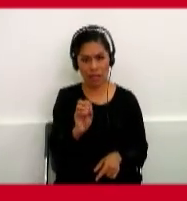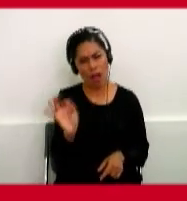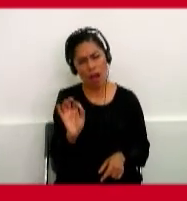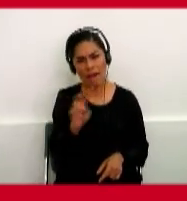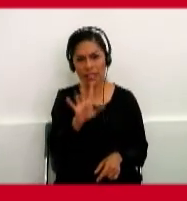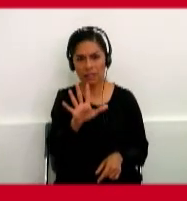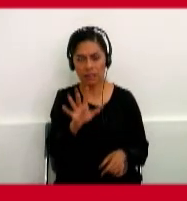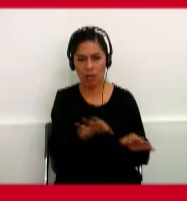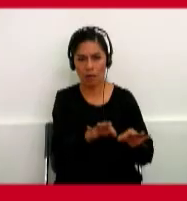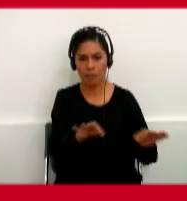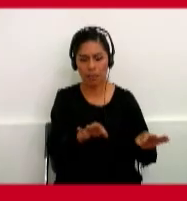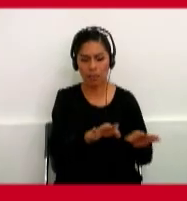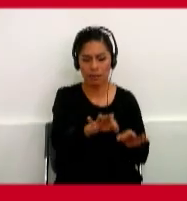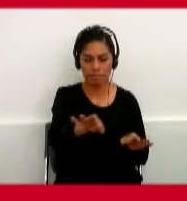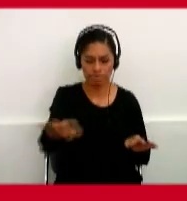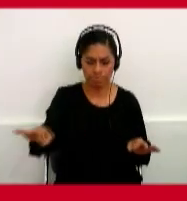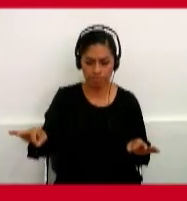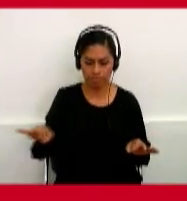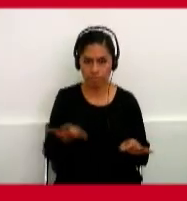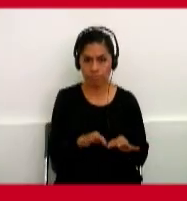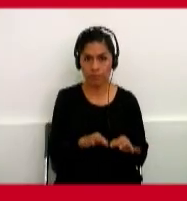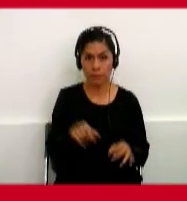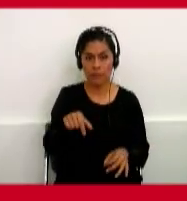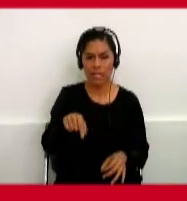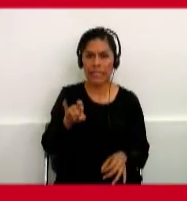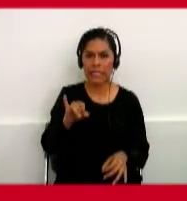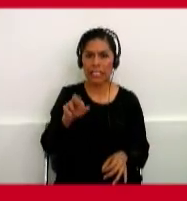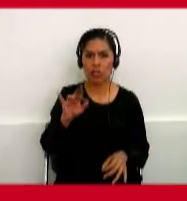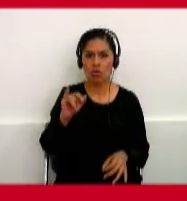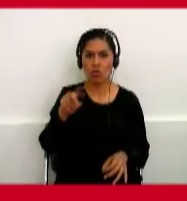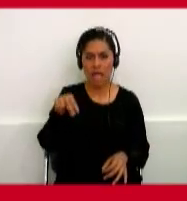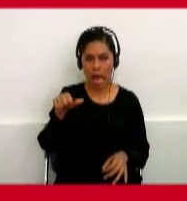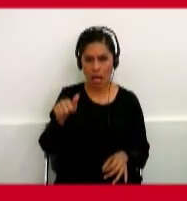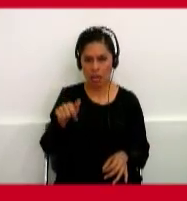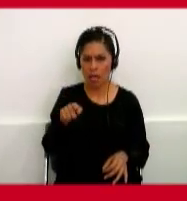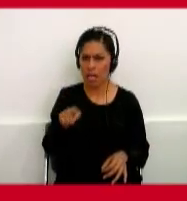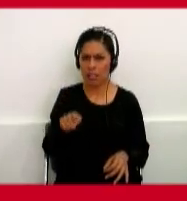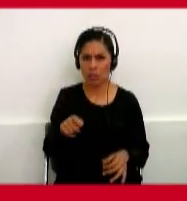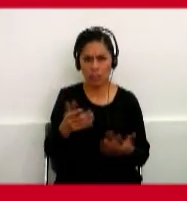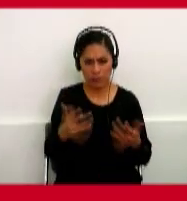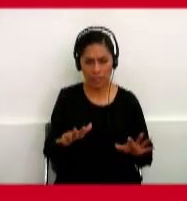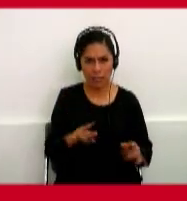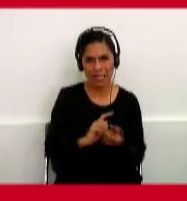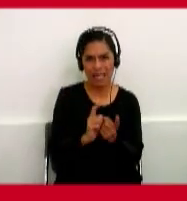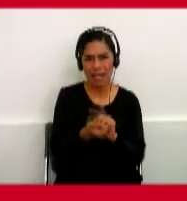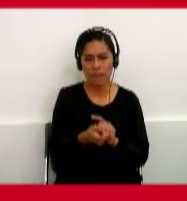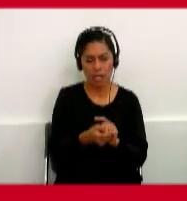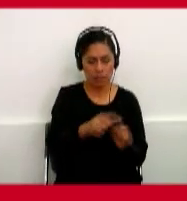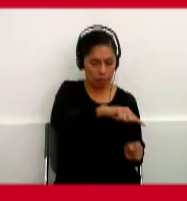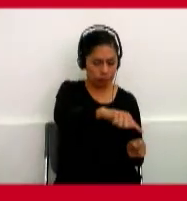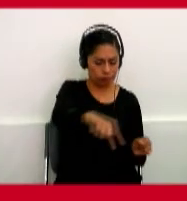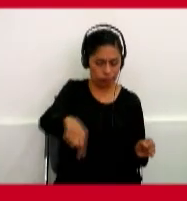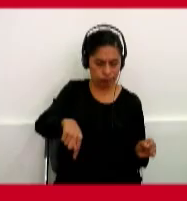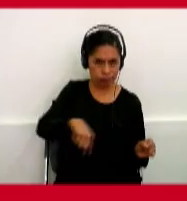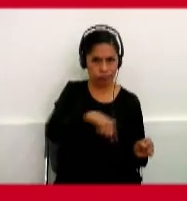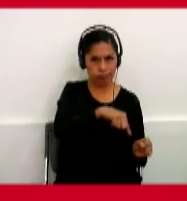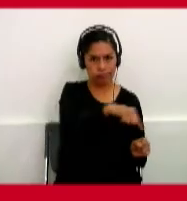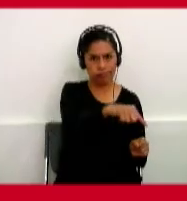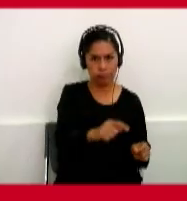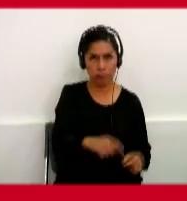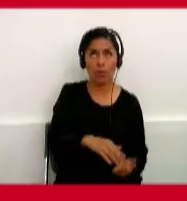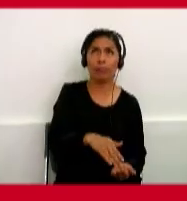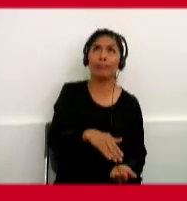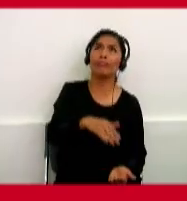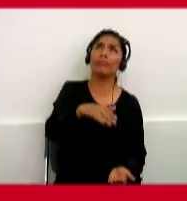Tomemos un caso ejemplo de Kiruna, por ejemplo, hoy día Kiruna está migrando a tener rings de 50 metros de altura, ¿no? Son pilotos que